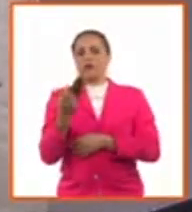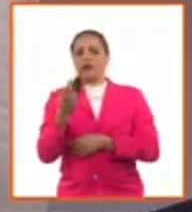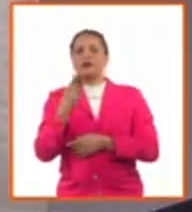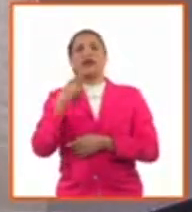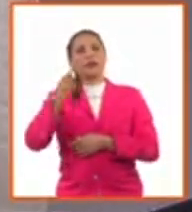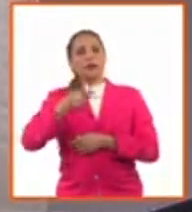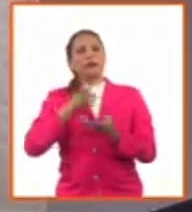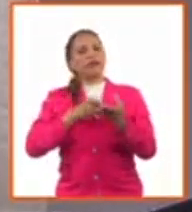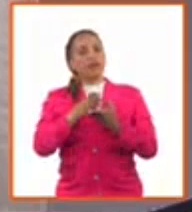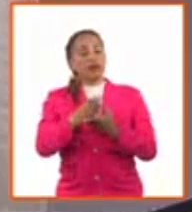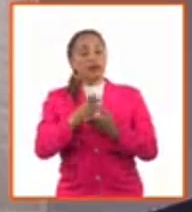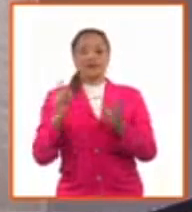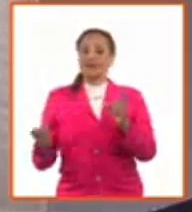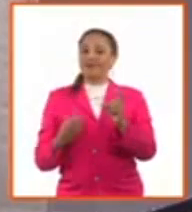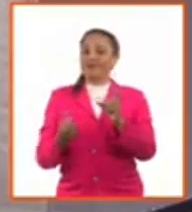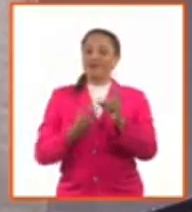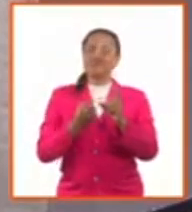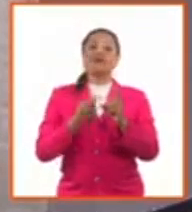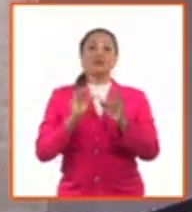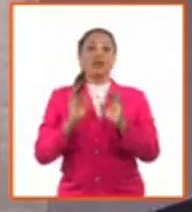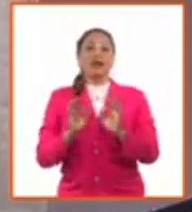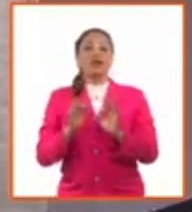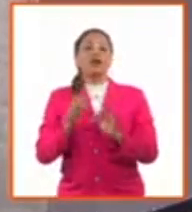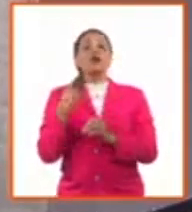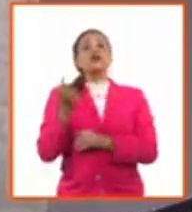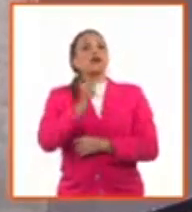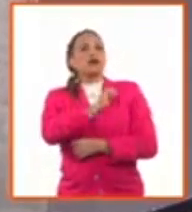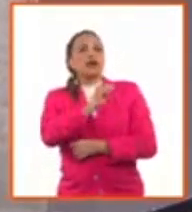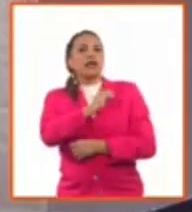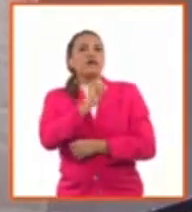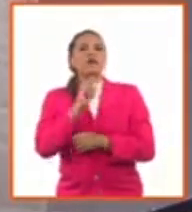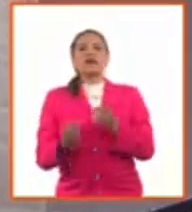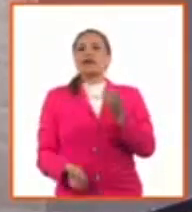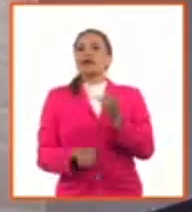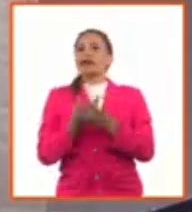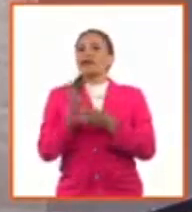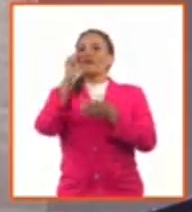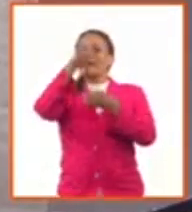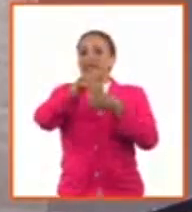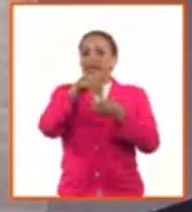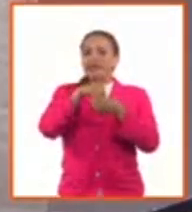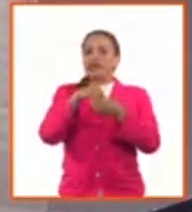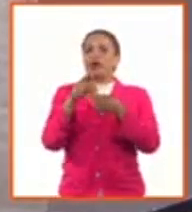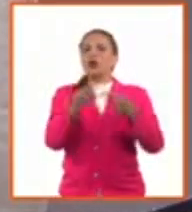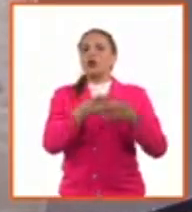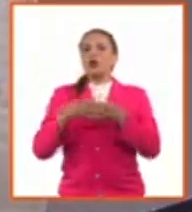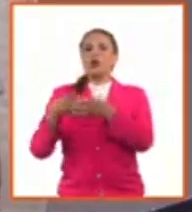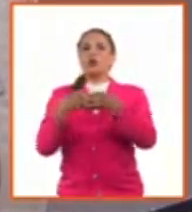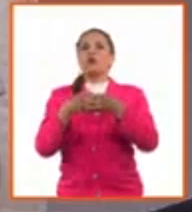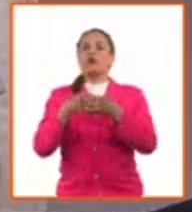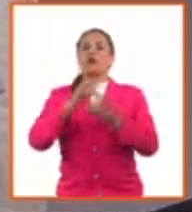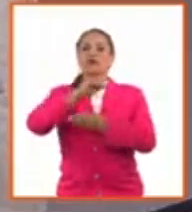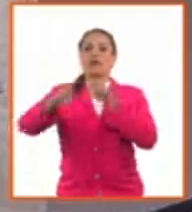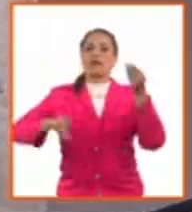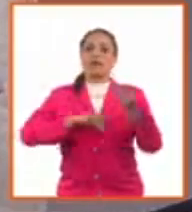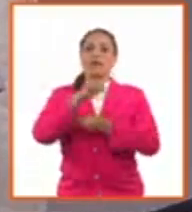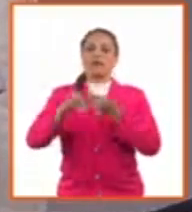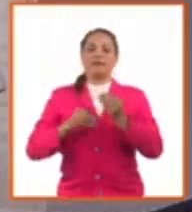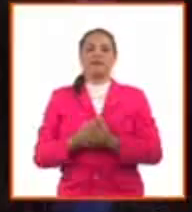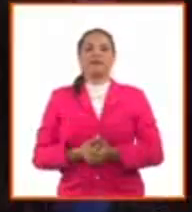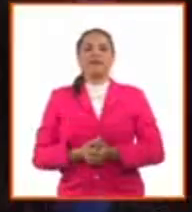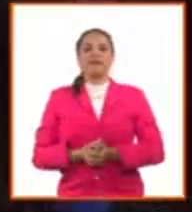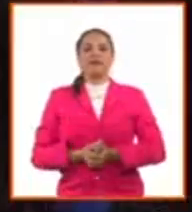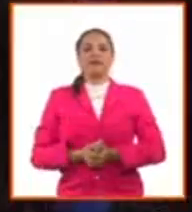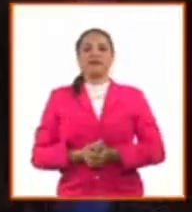que seguir en medio de tantos retos sorteando, sino querer formar parte de ese colectivo transformador.